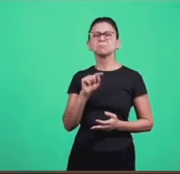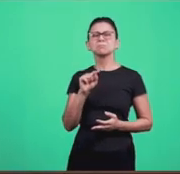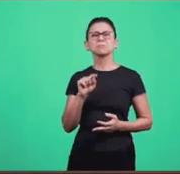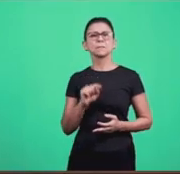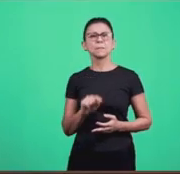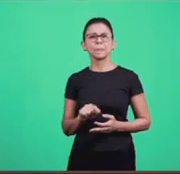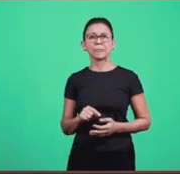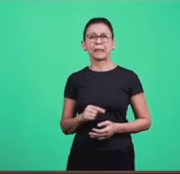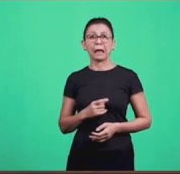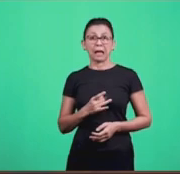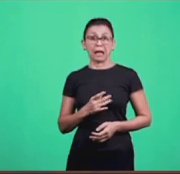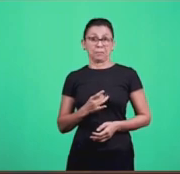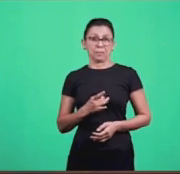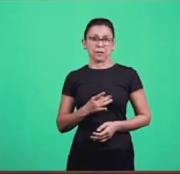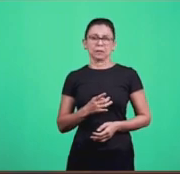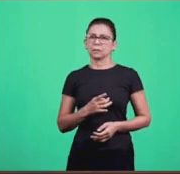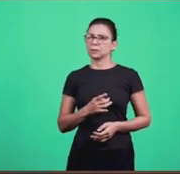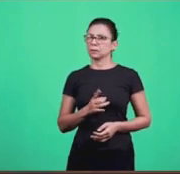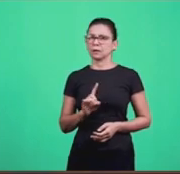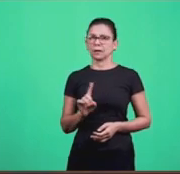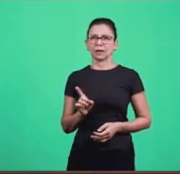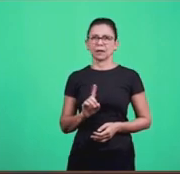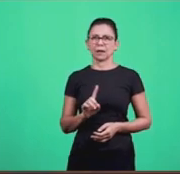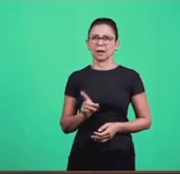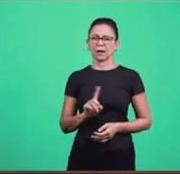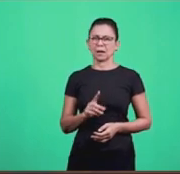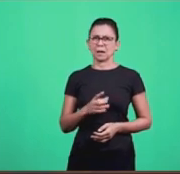temor. Temor